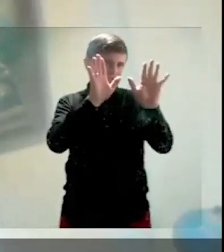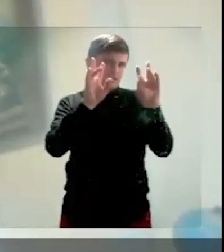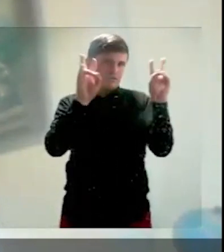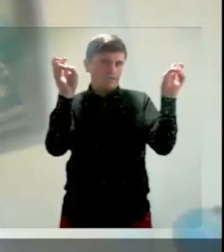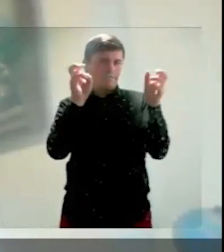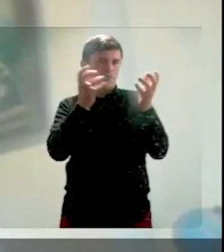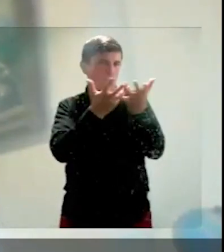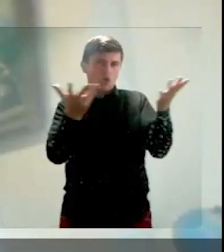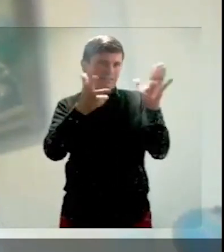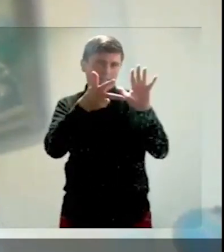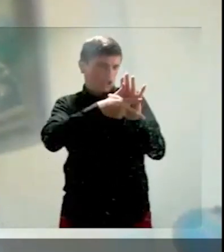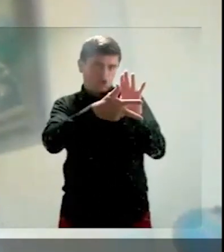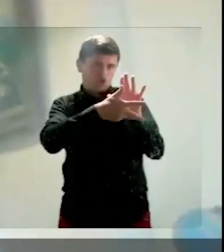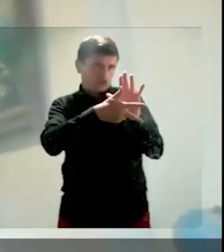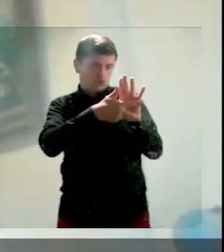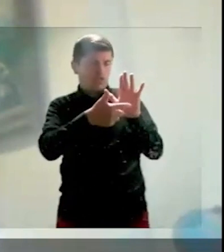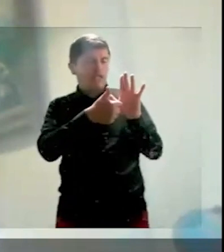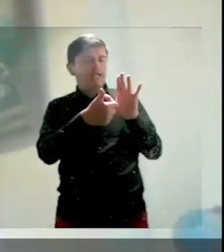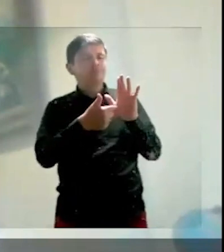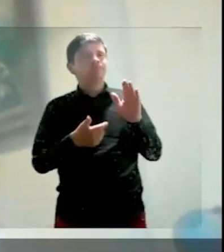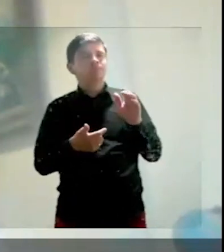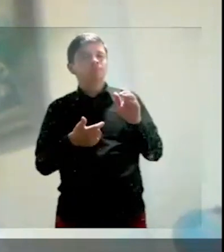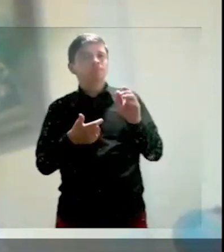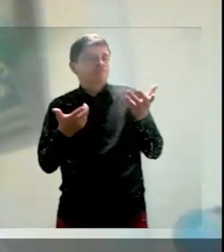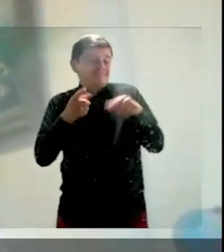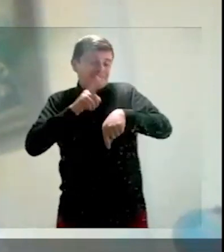de cosas inconstitucionales. Entonces,